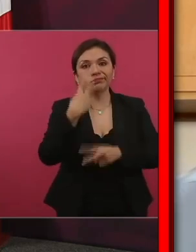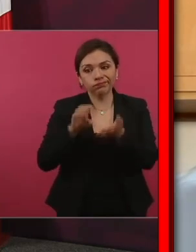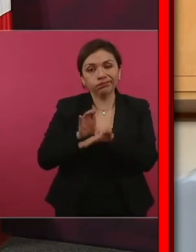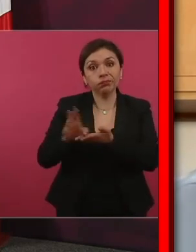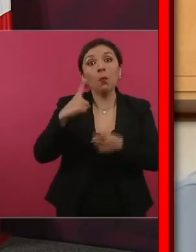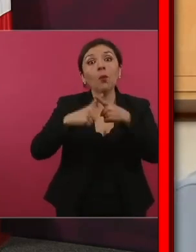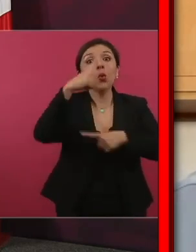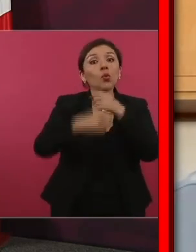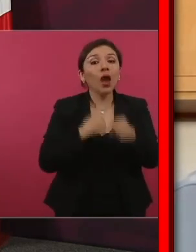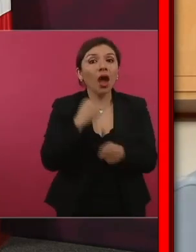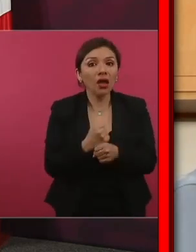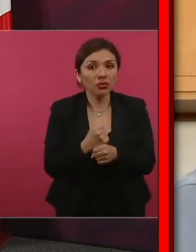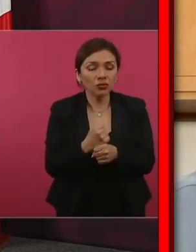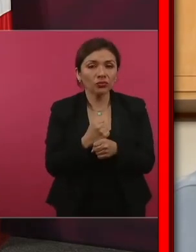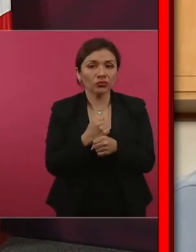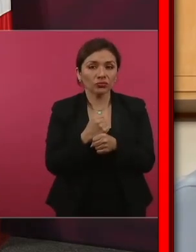al año